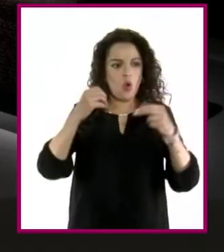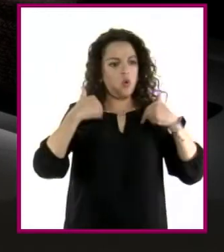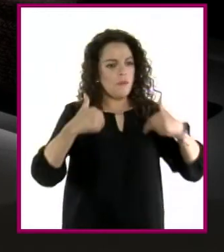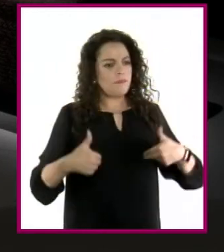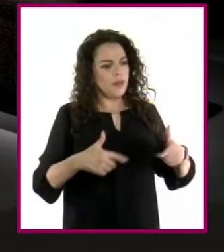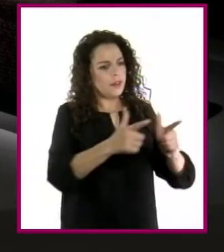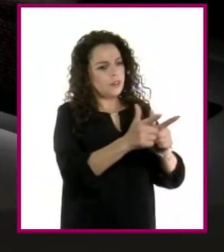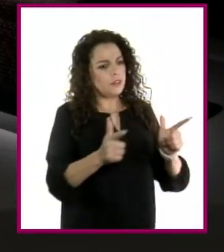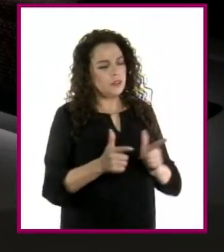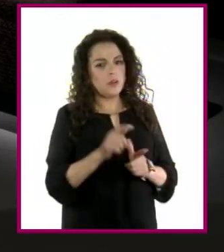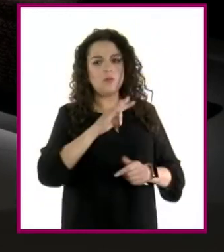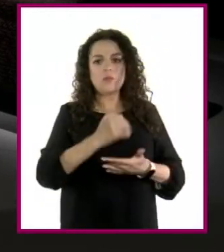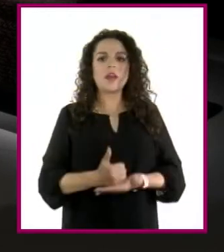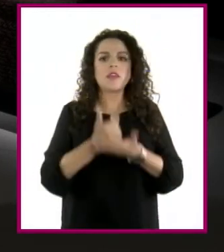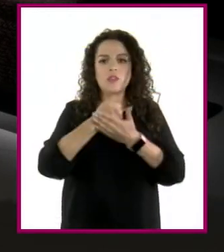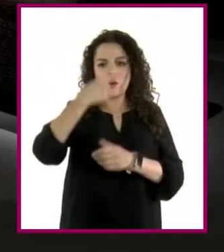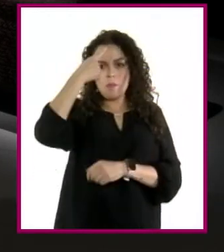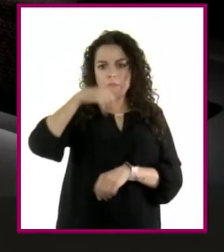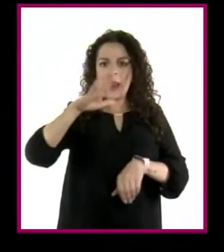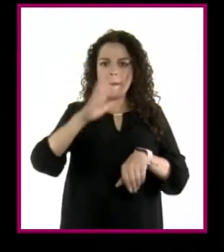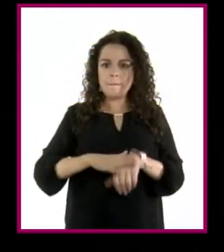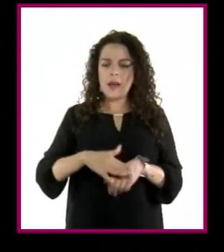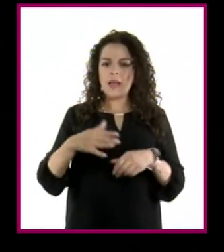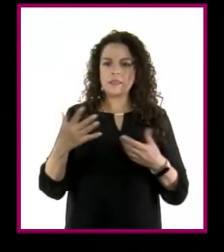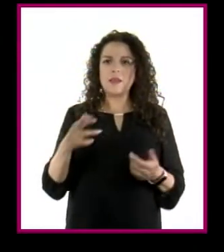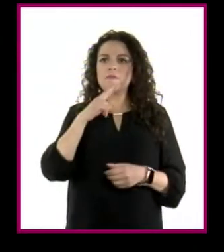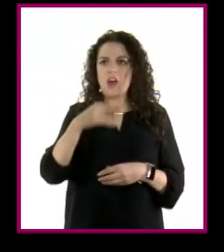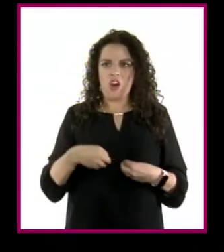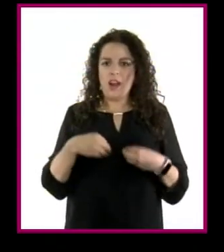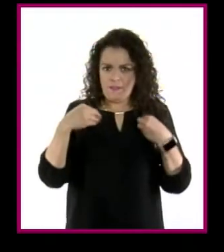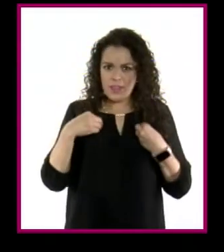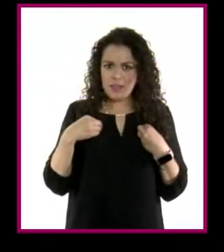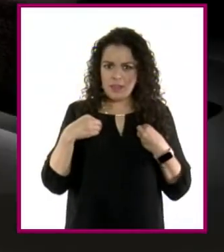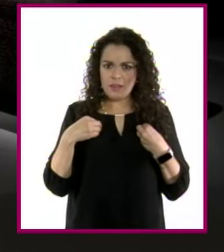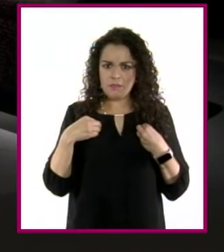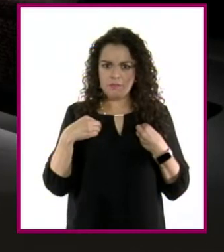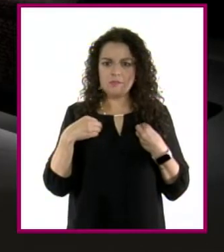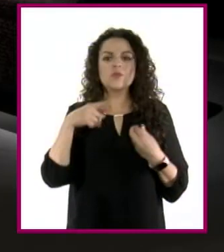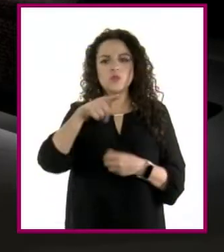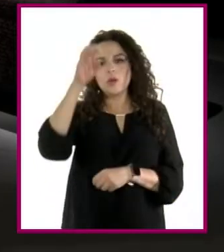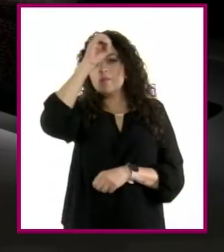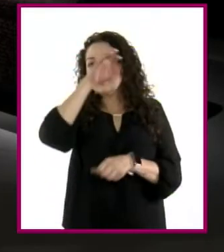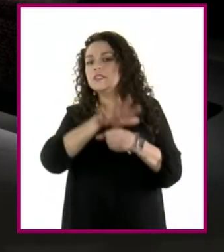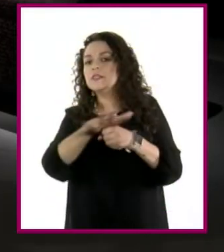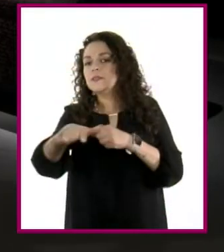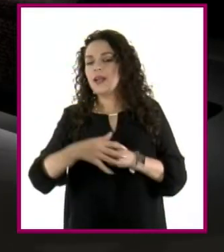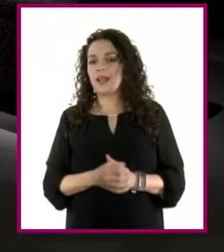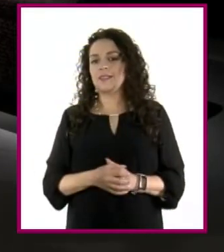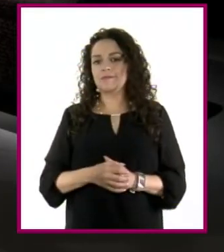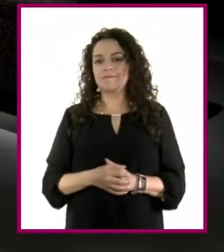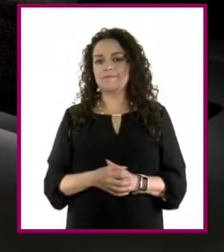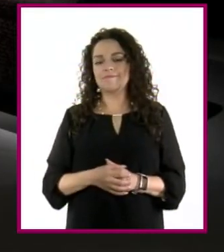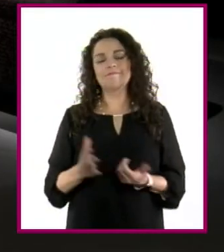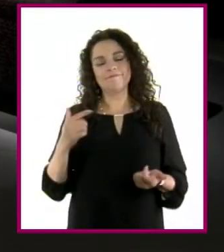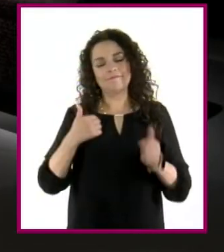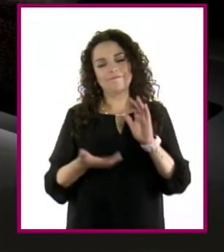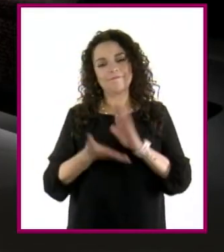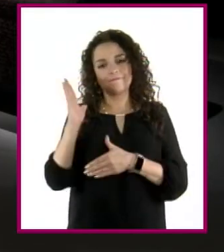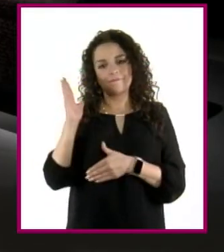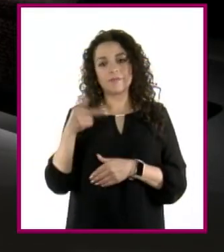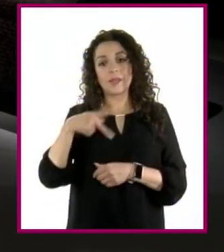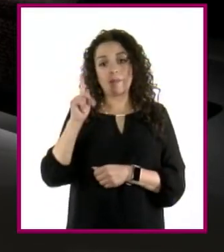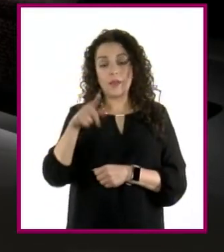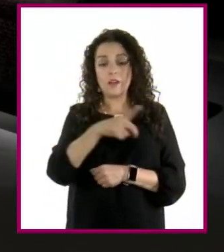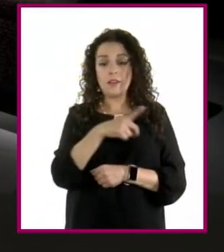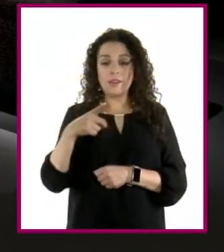a tener una vida sin alienación? ¿Qué opinan? Me despido invitándolos a unirse a la comunidad